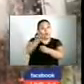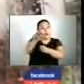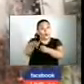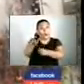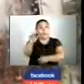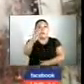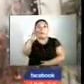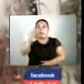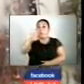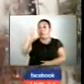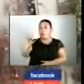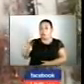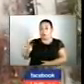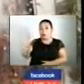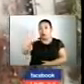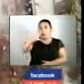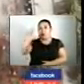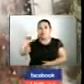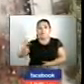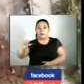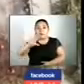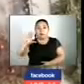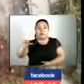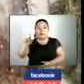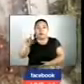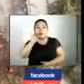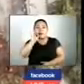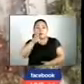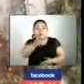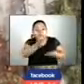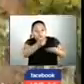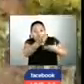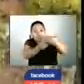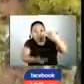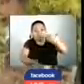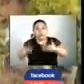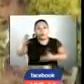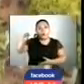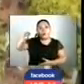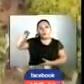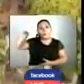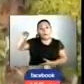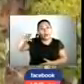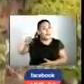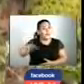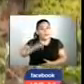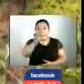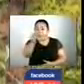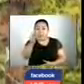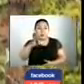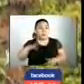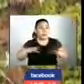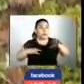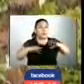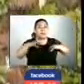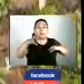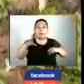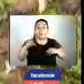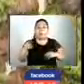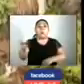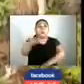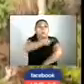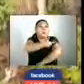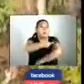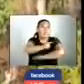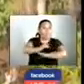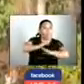Asia. En este sentido, el último informe epidemiológico de la OMS apunta que puede ser más contagiosa y resistente a algunas vacunas y